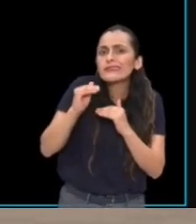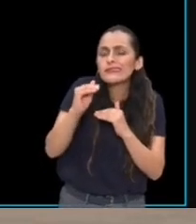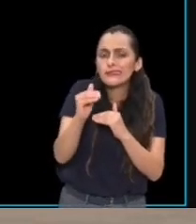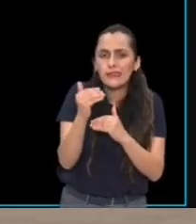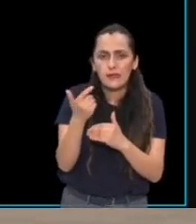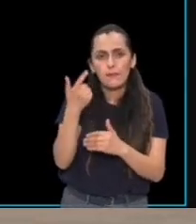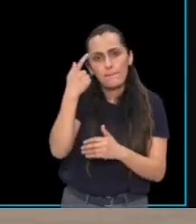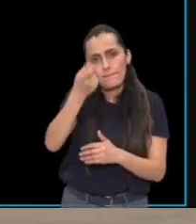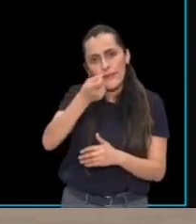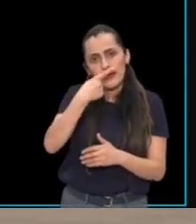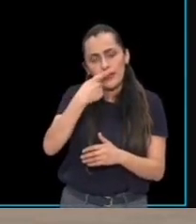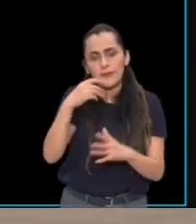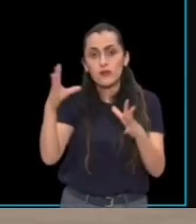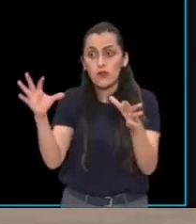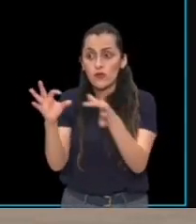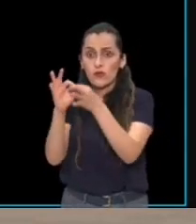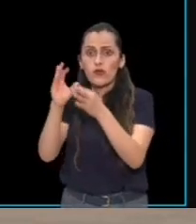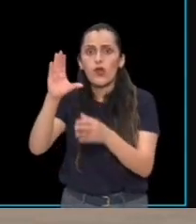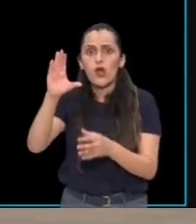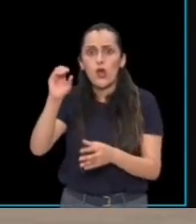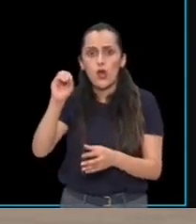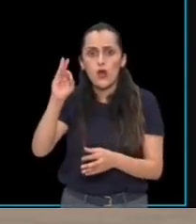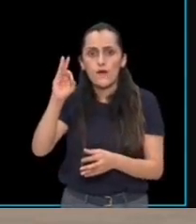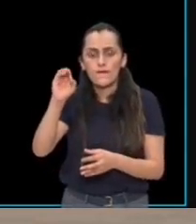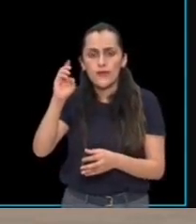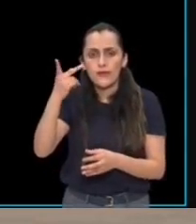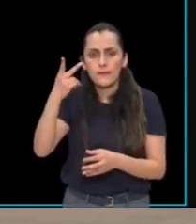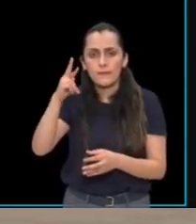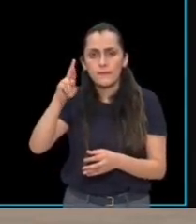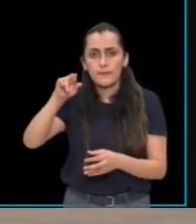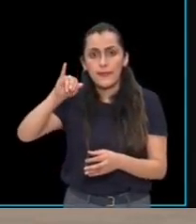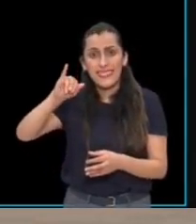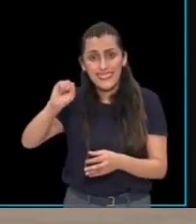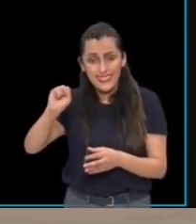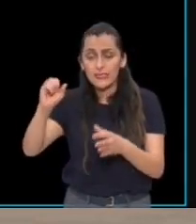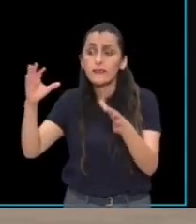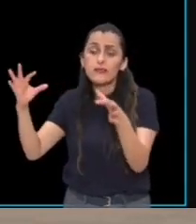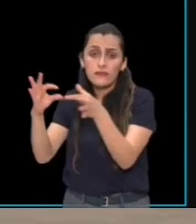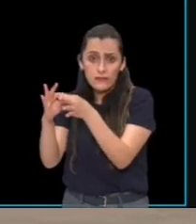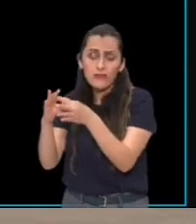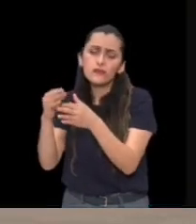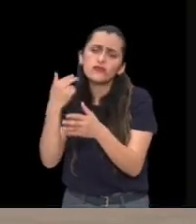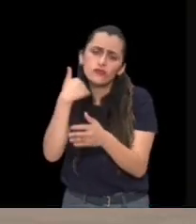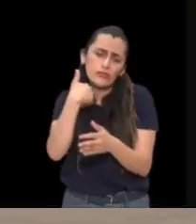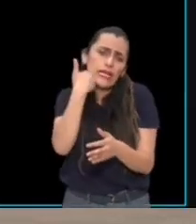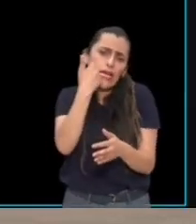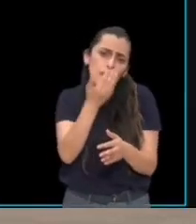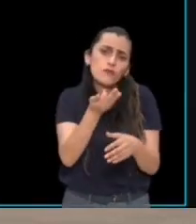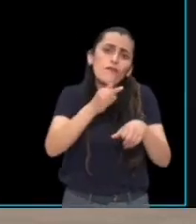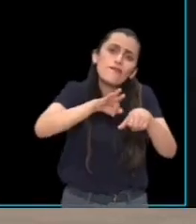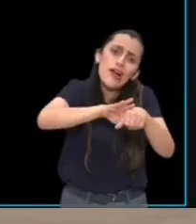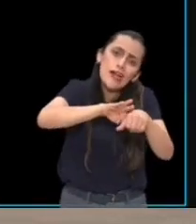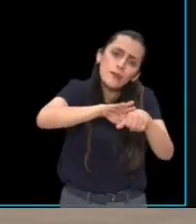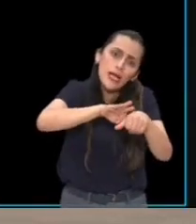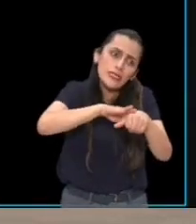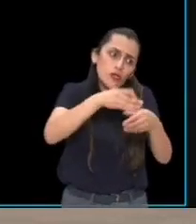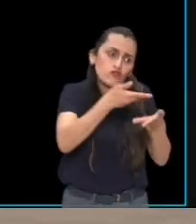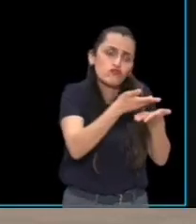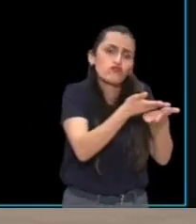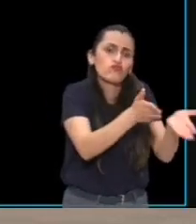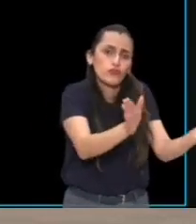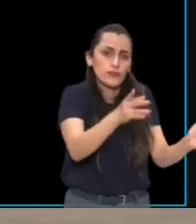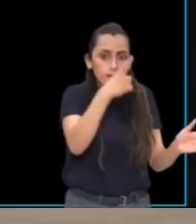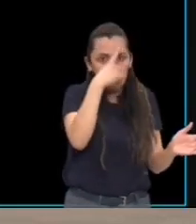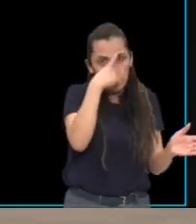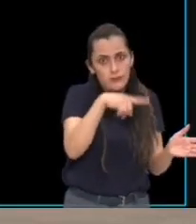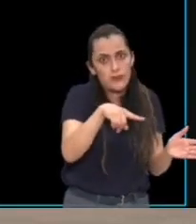COFEPRIS en este tema. Nosotros proponemos la creación de farmacias comunitarias donde se fortalezca de forma